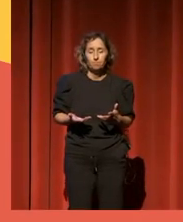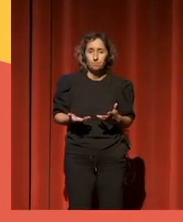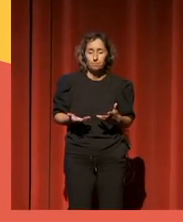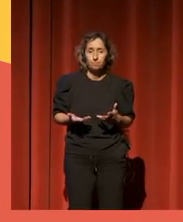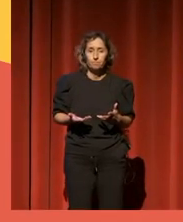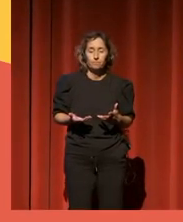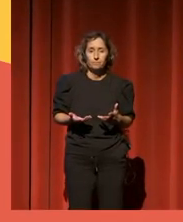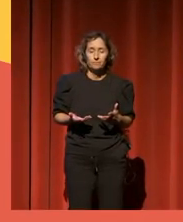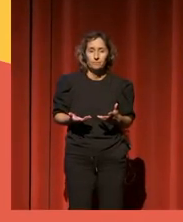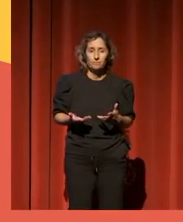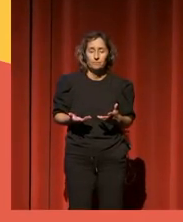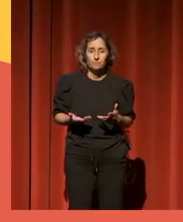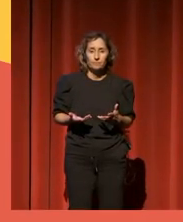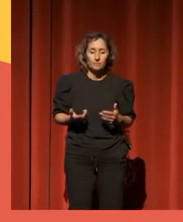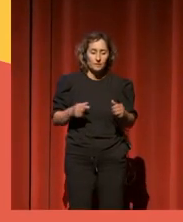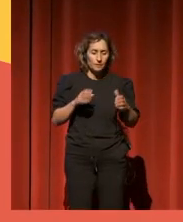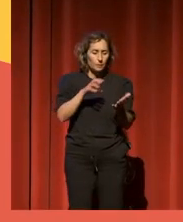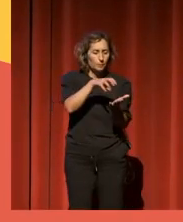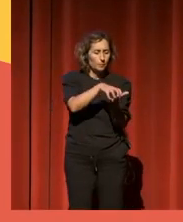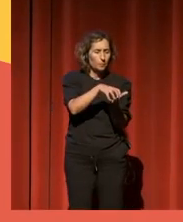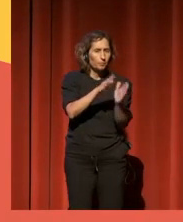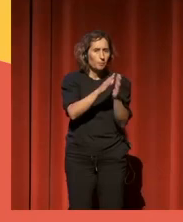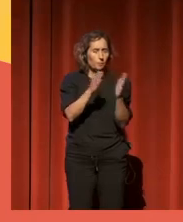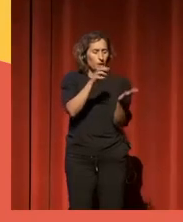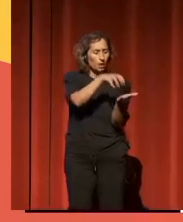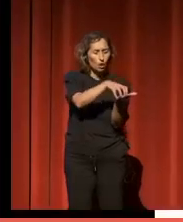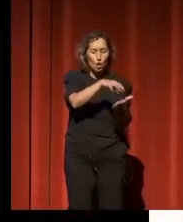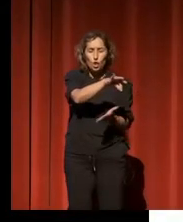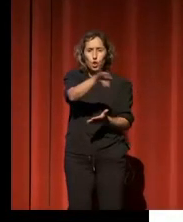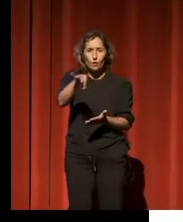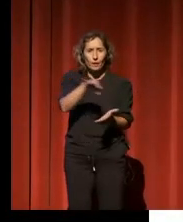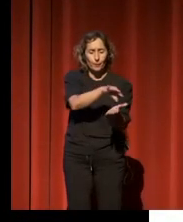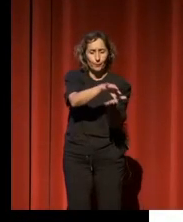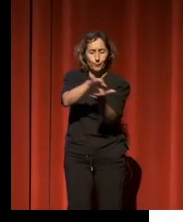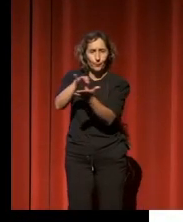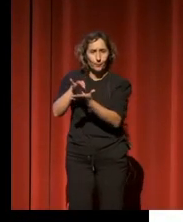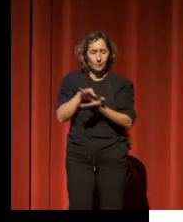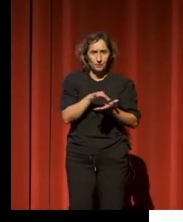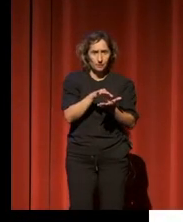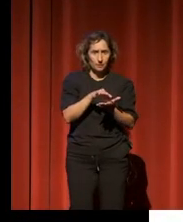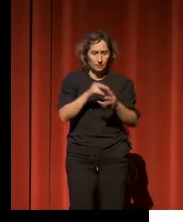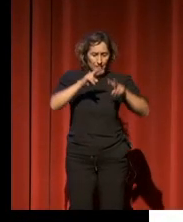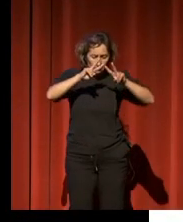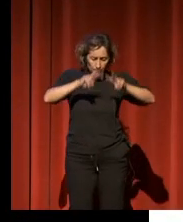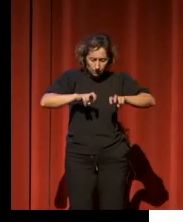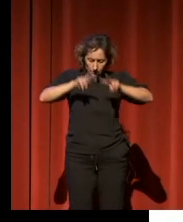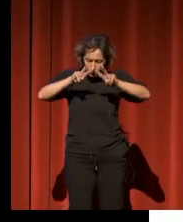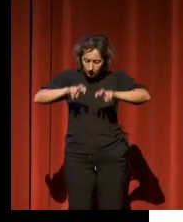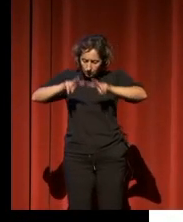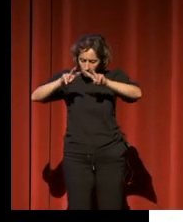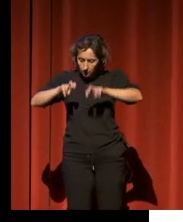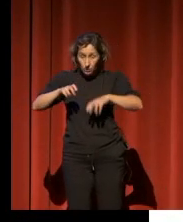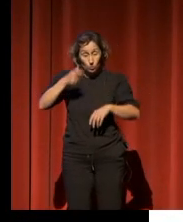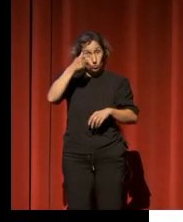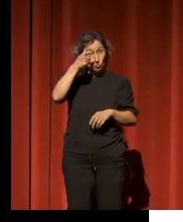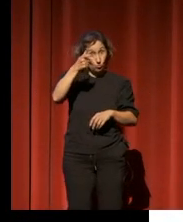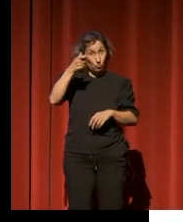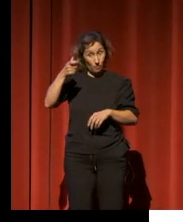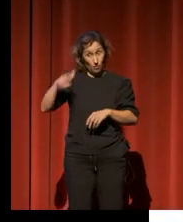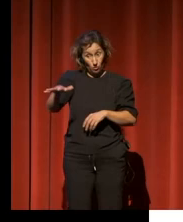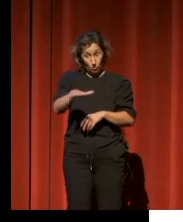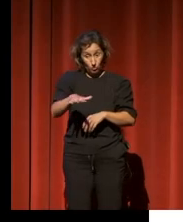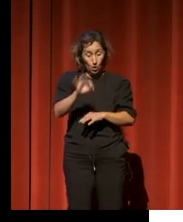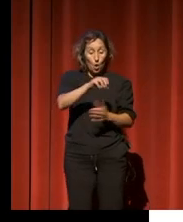tiene que ver con Dónde se ubica la biblioteca no en los discursos eh analizados el trabajo de campo tanto Los entornos Rurales como los